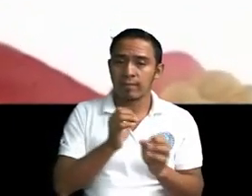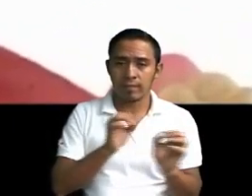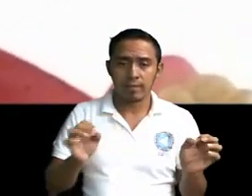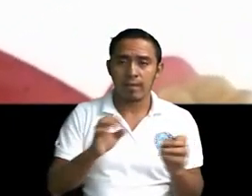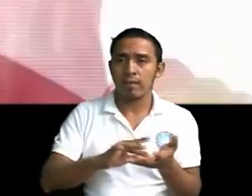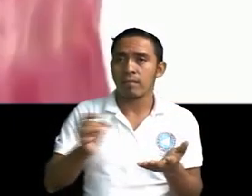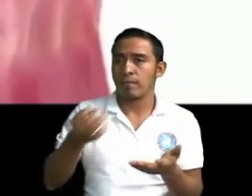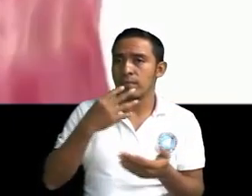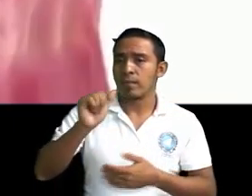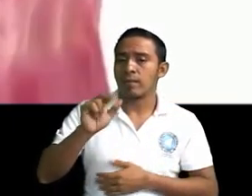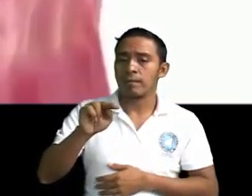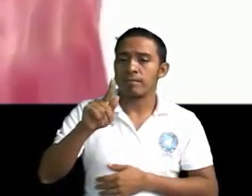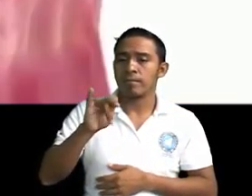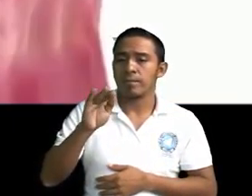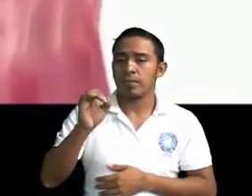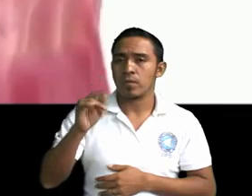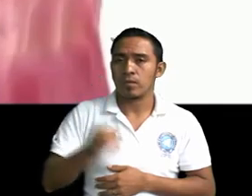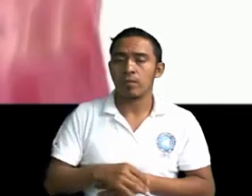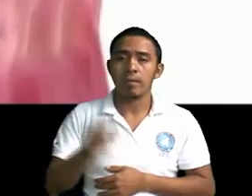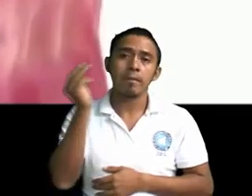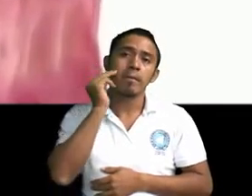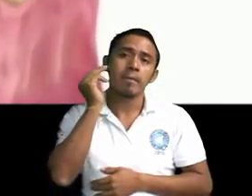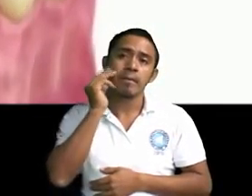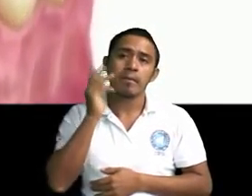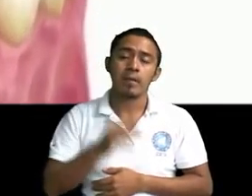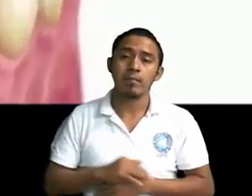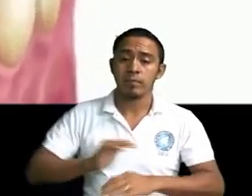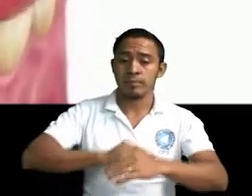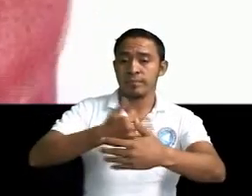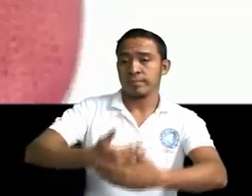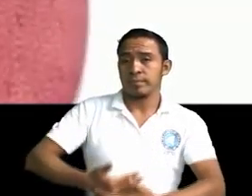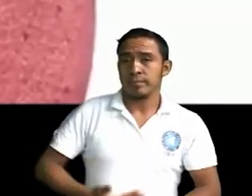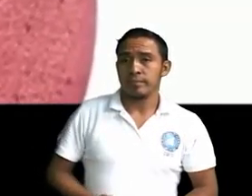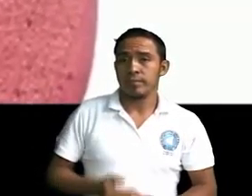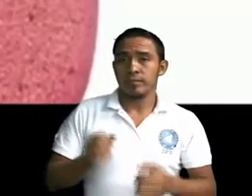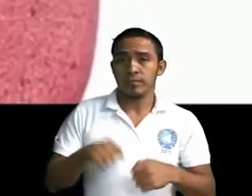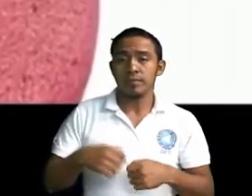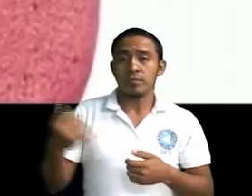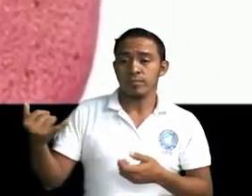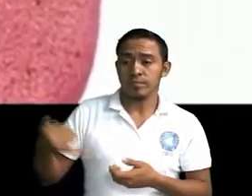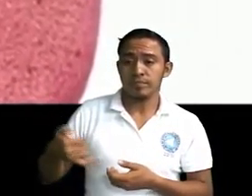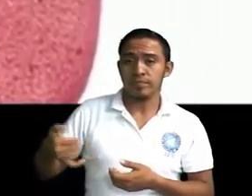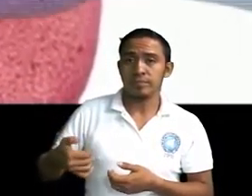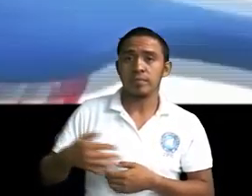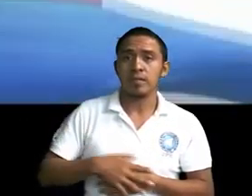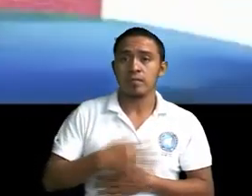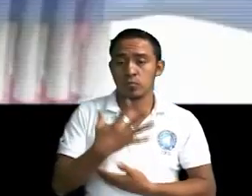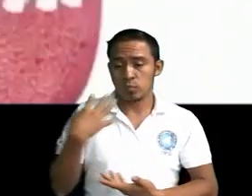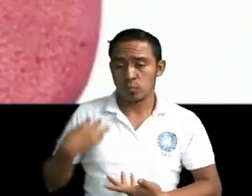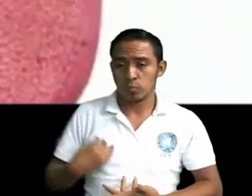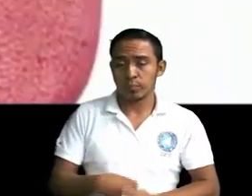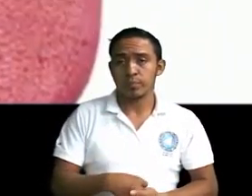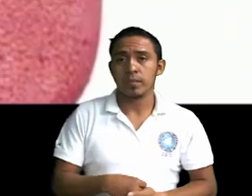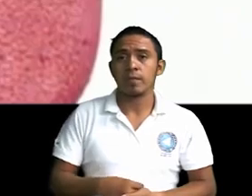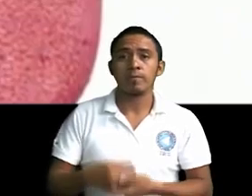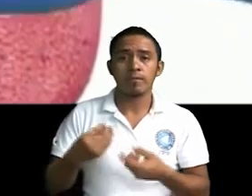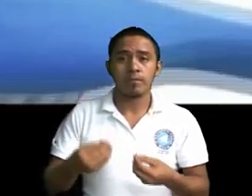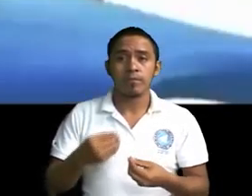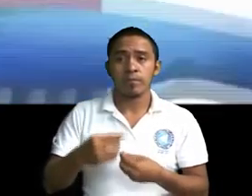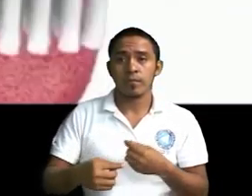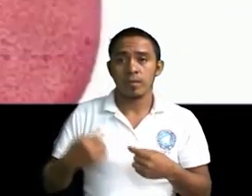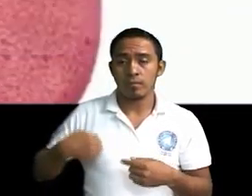en su vida en su niñez su mamá durante el embarazo sometido y entonces a través de que estos antibióticos